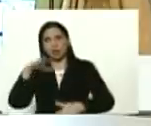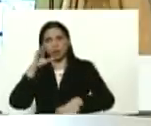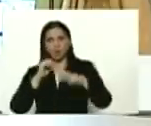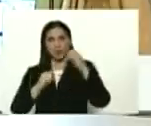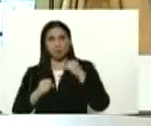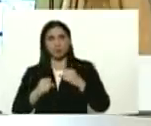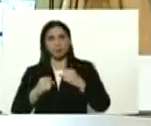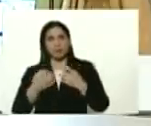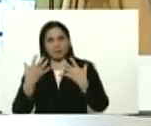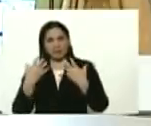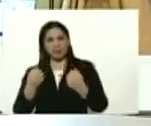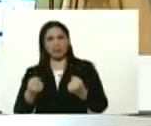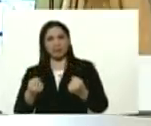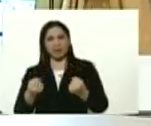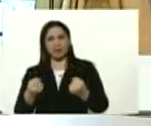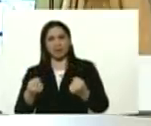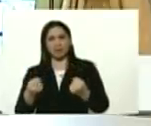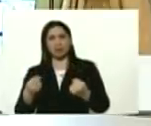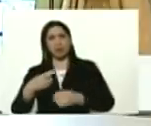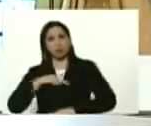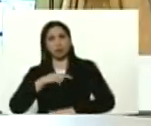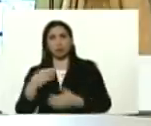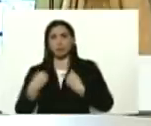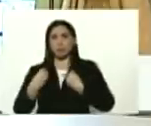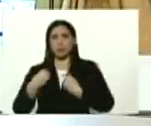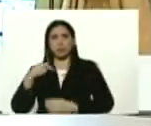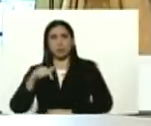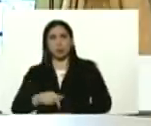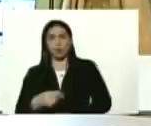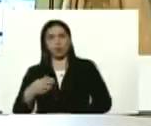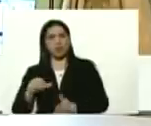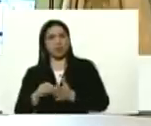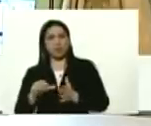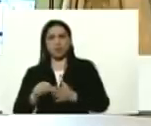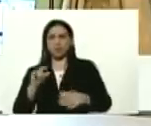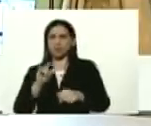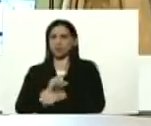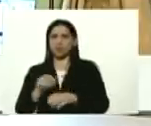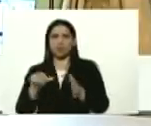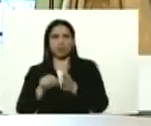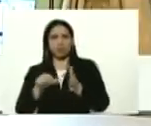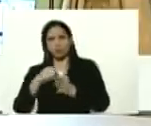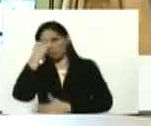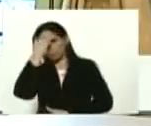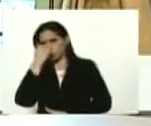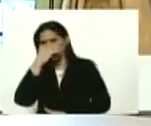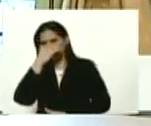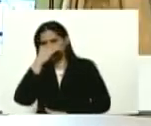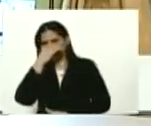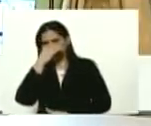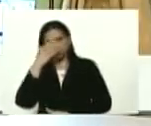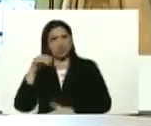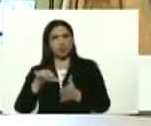hoy, de dónde viene la traición, de dónde vienen los sicarios, de dónde vienen los traidores y asesinos.